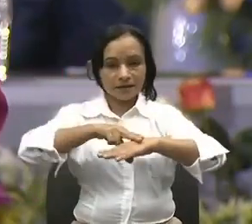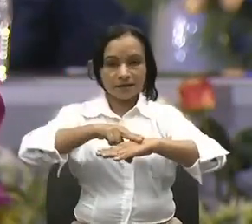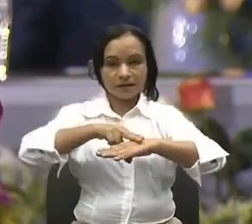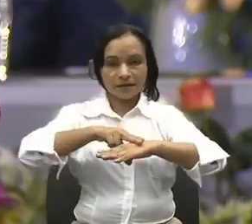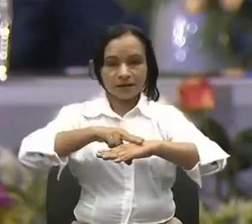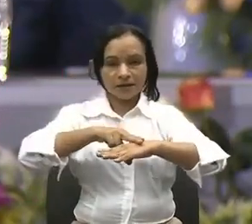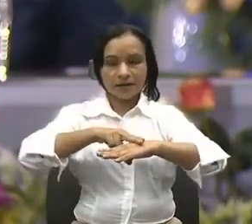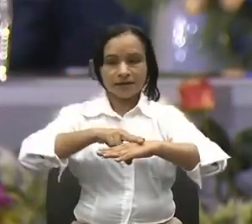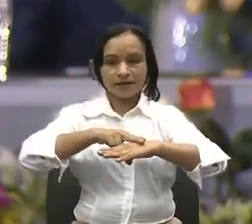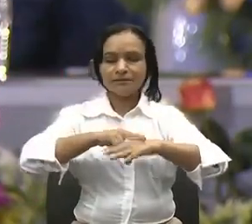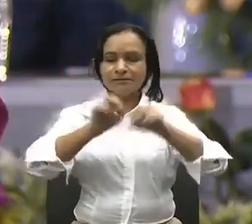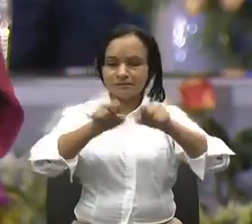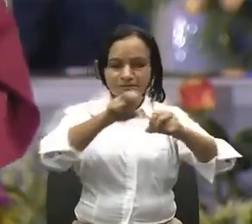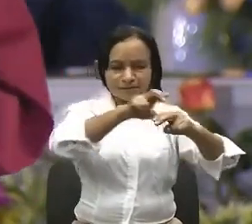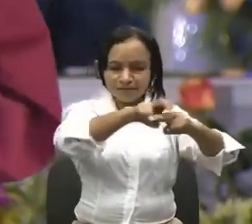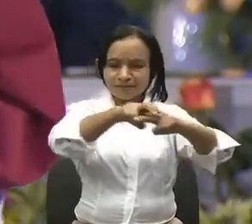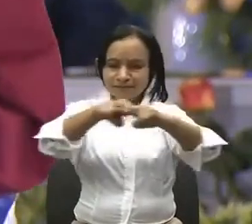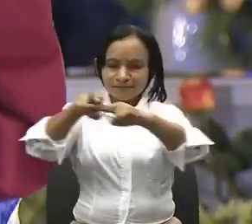pueden sentarse.